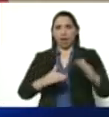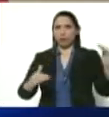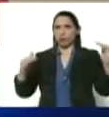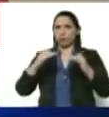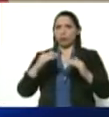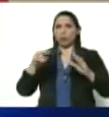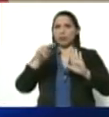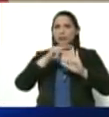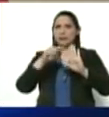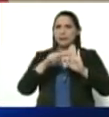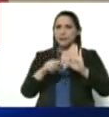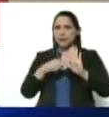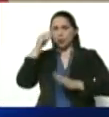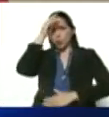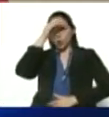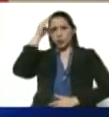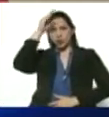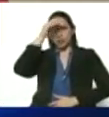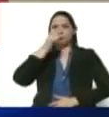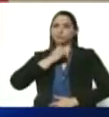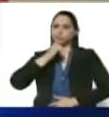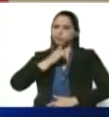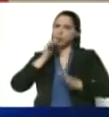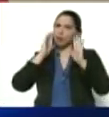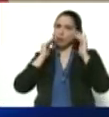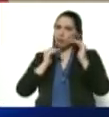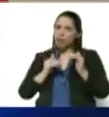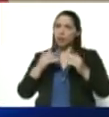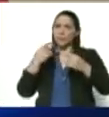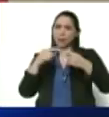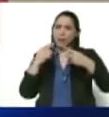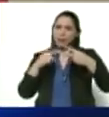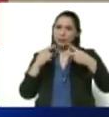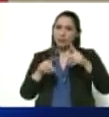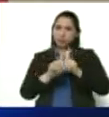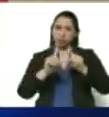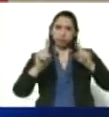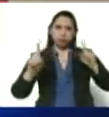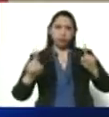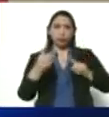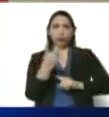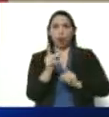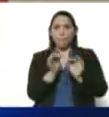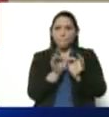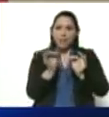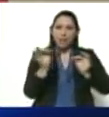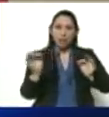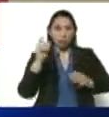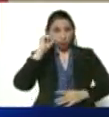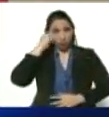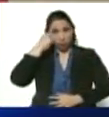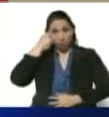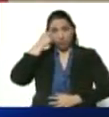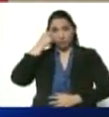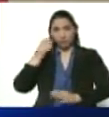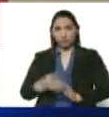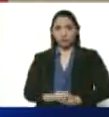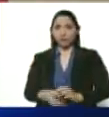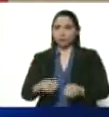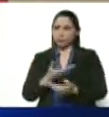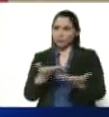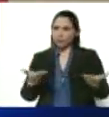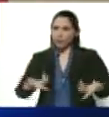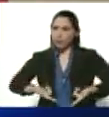conciencia, de prudencia, atendiendo las medidas de distanciamiento de 2 metros. Recordemos que esto